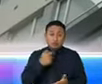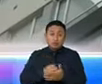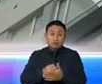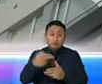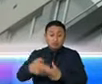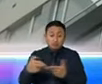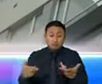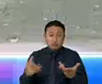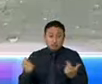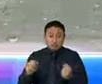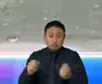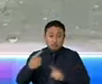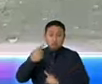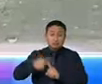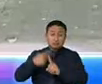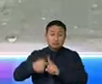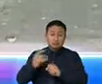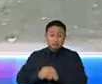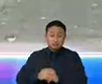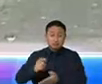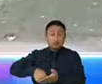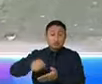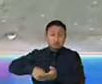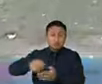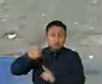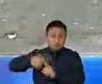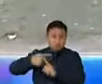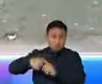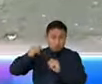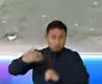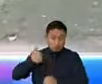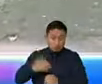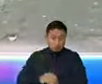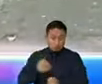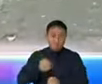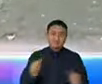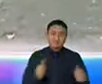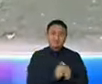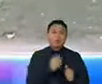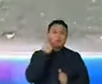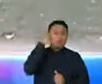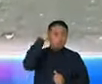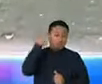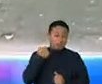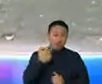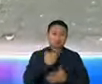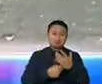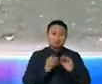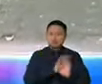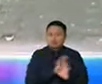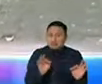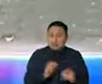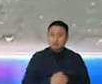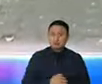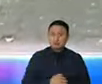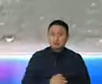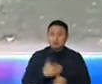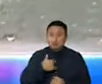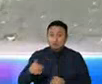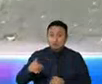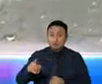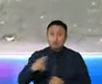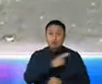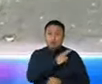este ha sido rentado. Tengo los contratos de arrendamiento, yo vivo con mis padres, no tengo cargas familiares, sigo pagando